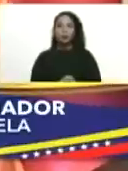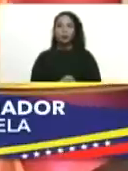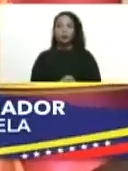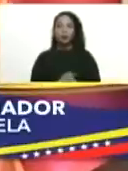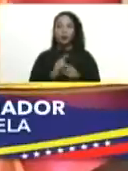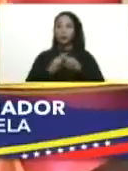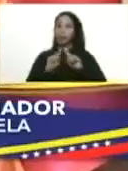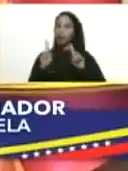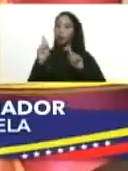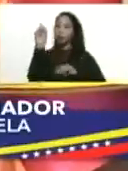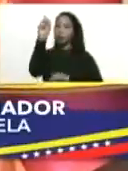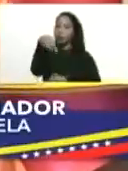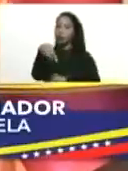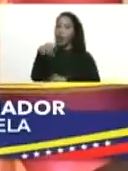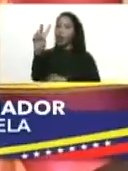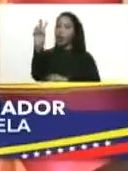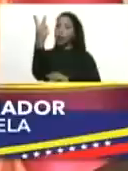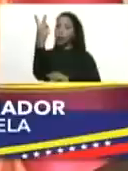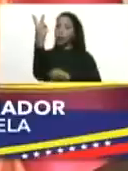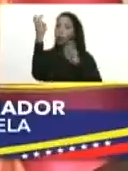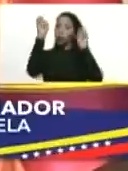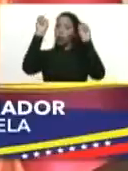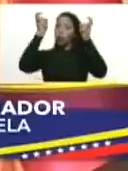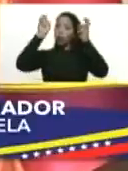Pero también, en segundo lugar,